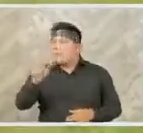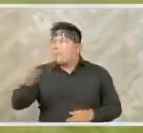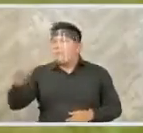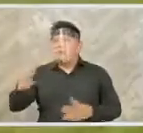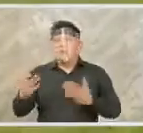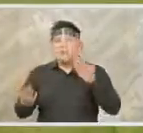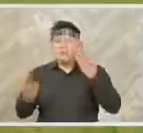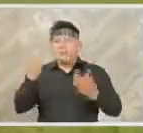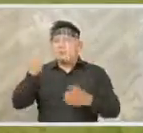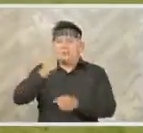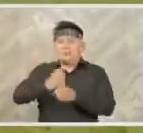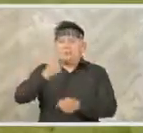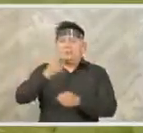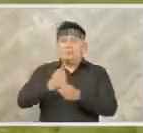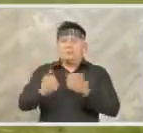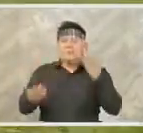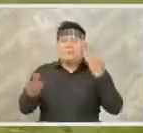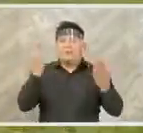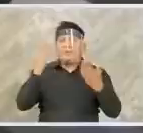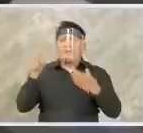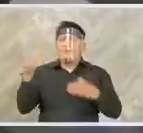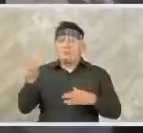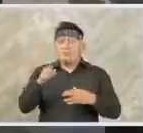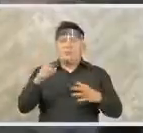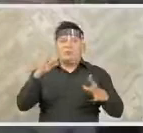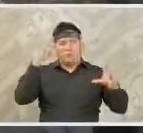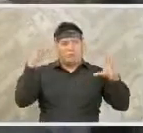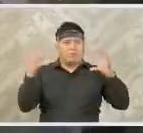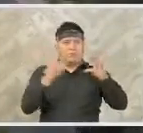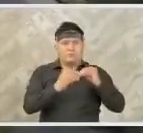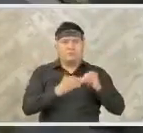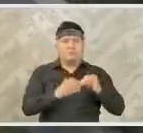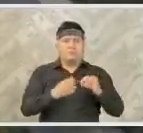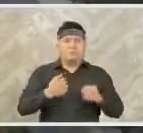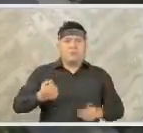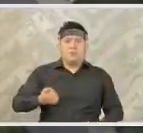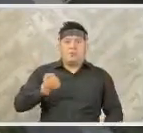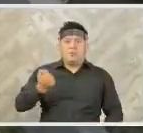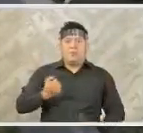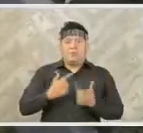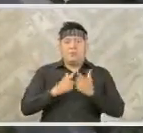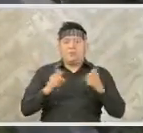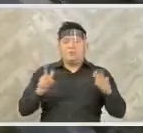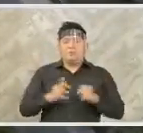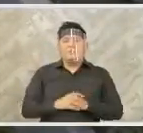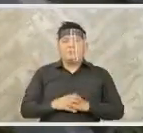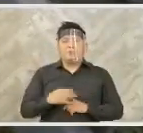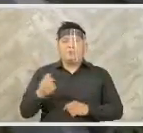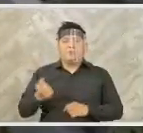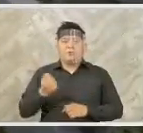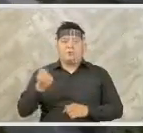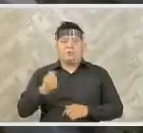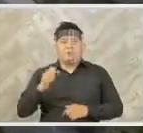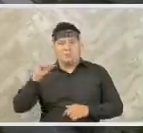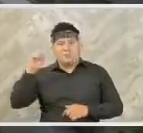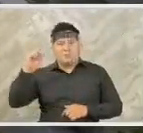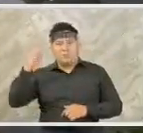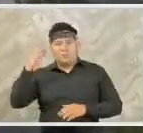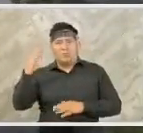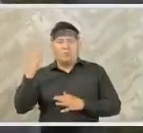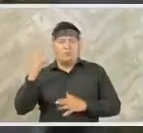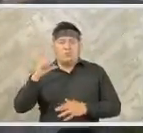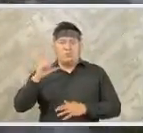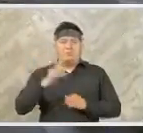estaban produciendo y hacer una conexión con los aliados, que son los mercados libres y los mercados públicos de Cúcuta, que pueden